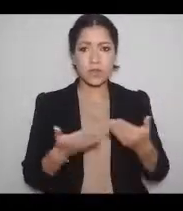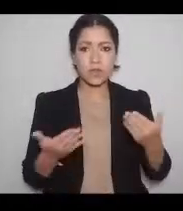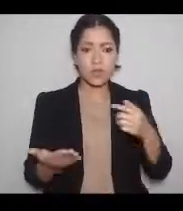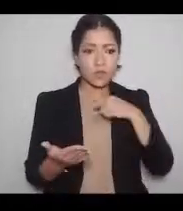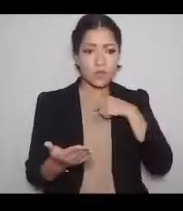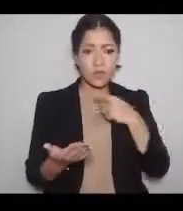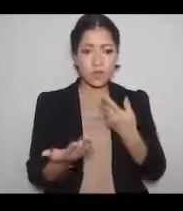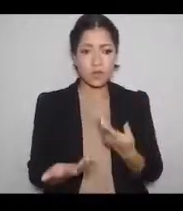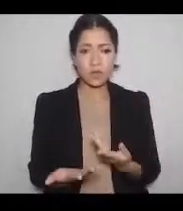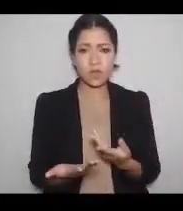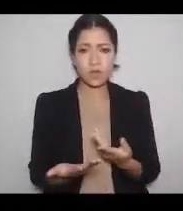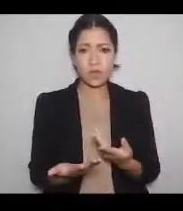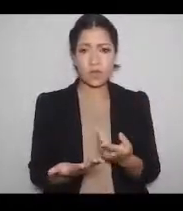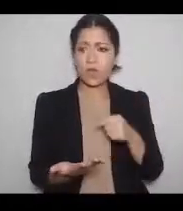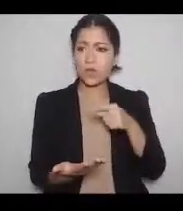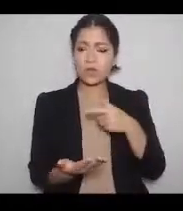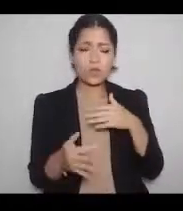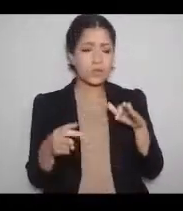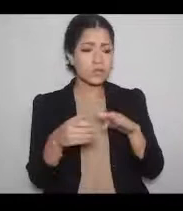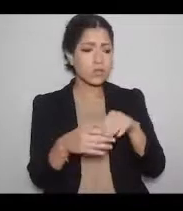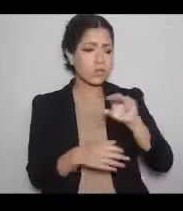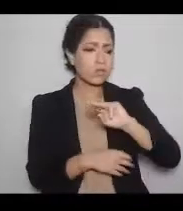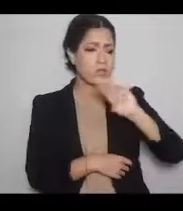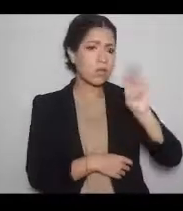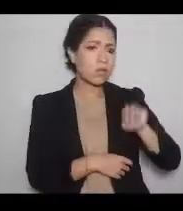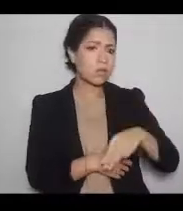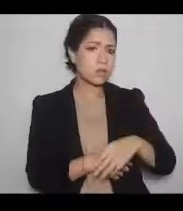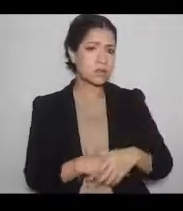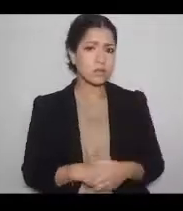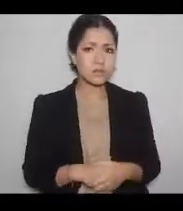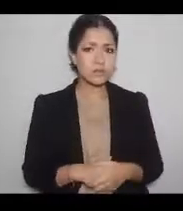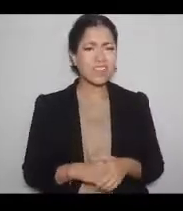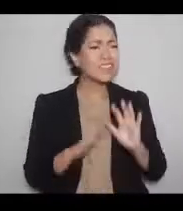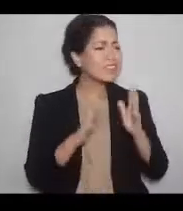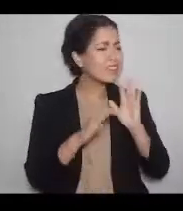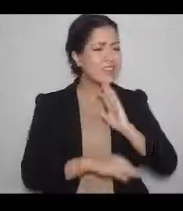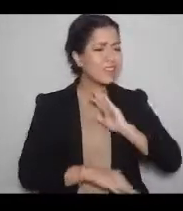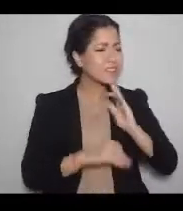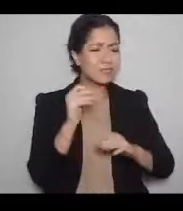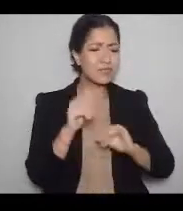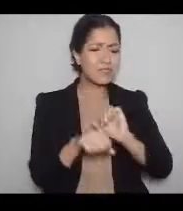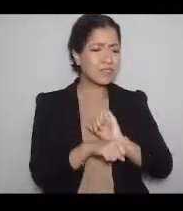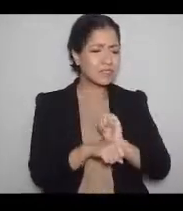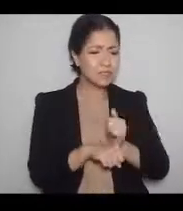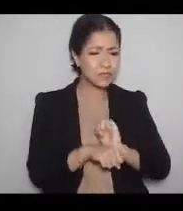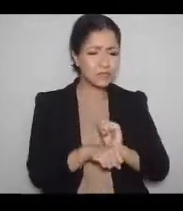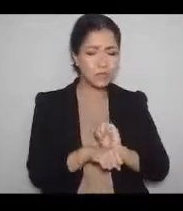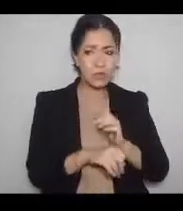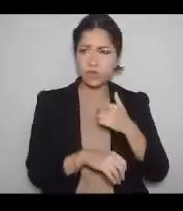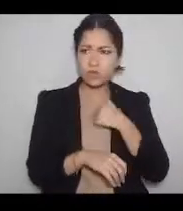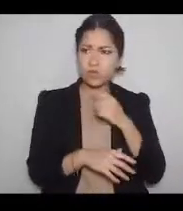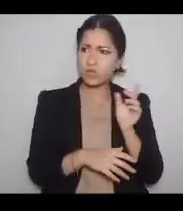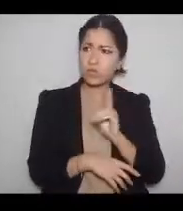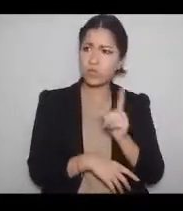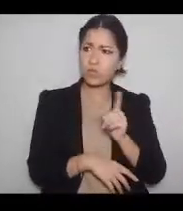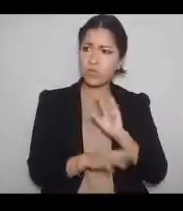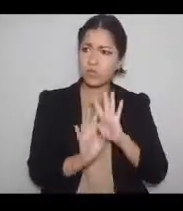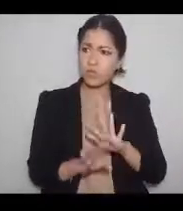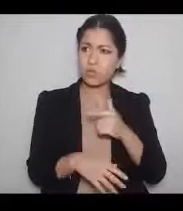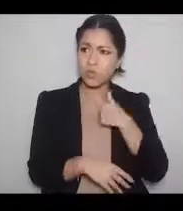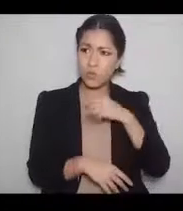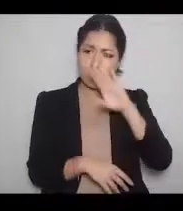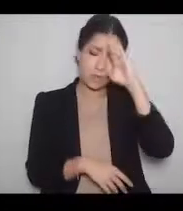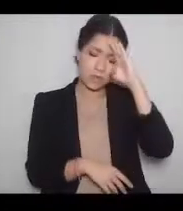Voy a morir. Ya deja de actuar. No estoy actuando. Le pedí que vieras a Kepler como un enfermo en busca de